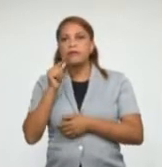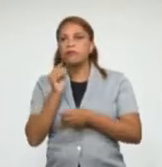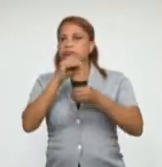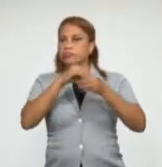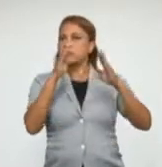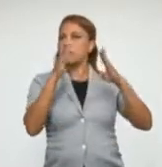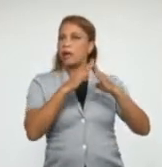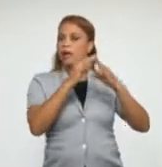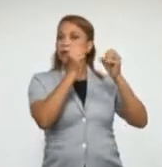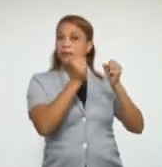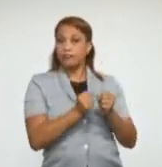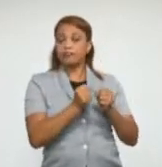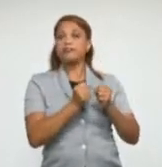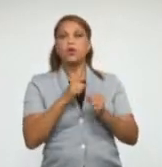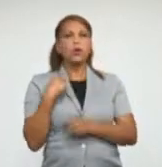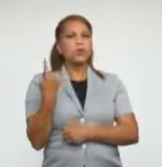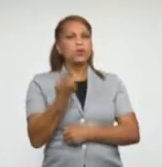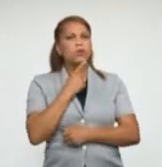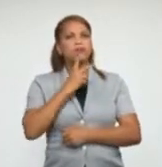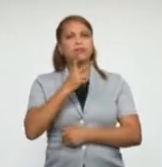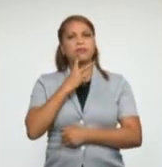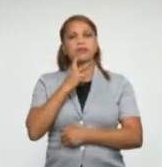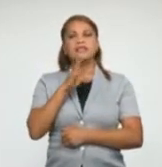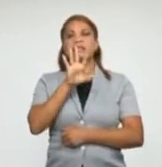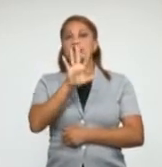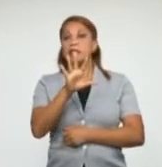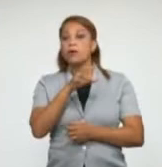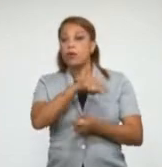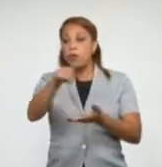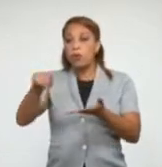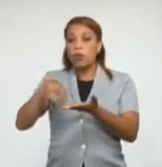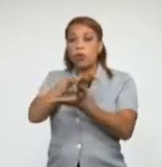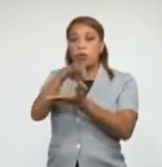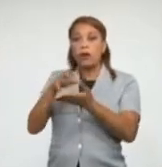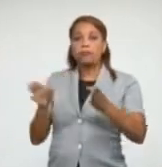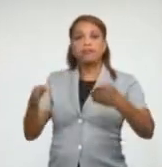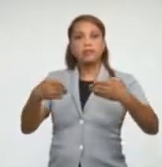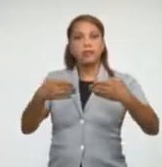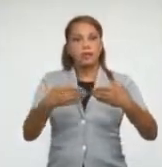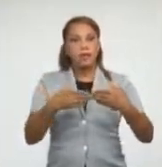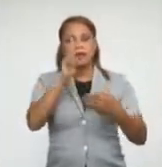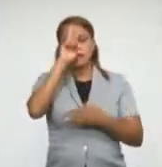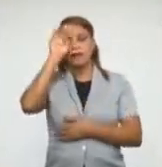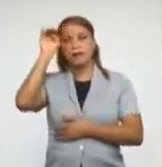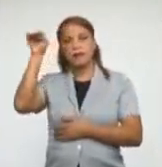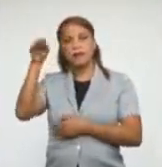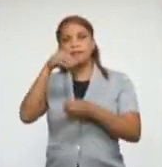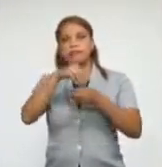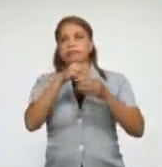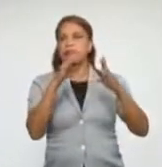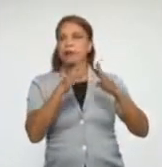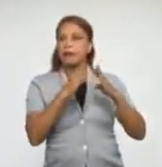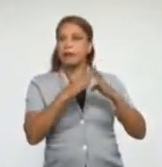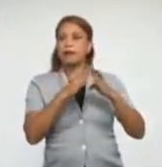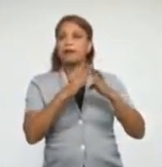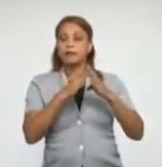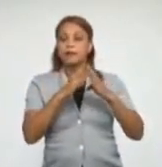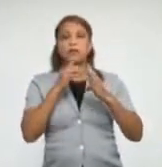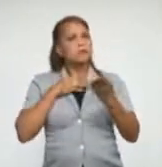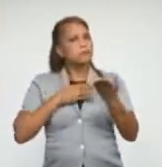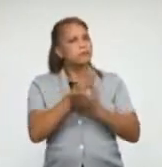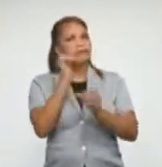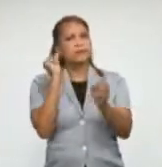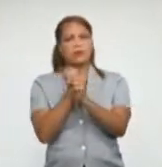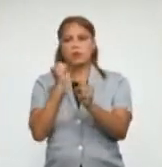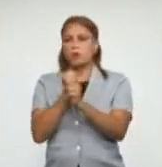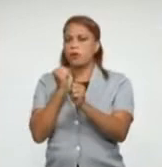llevan un tratamiento diferente, de las 5 áreas cerradas, llevan un ingreso lo más rápido y urgente posible. En eso se trabaja en el municipio. Además de eso,